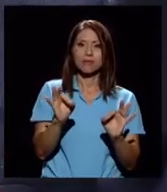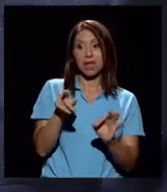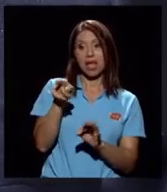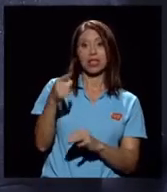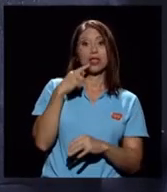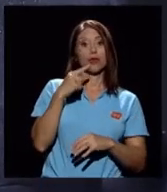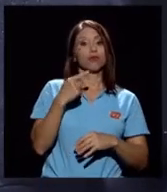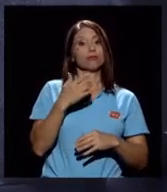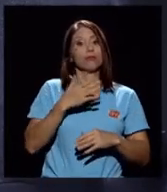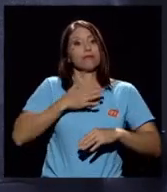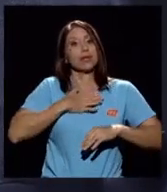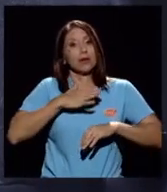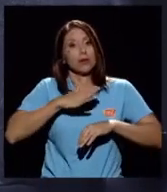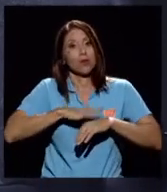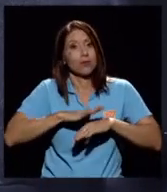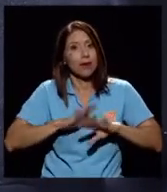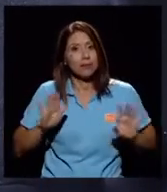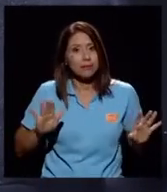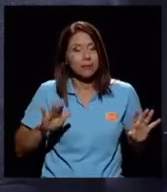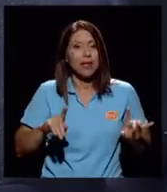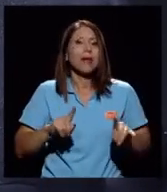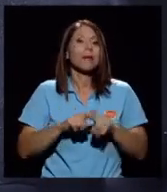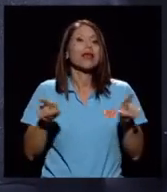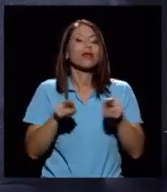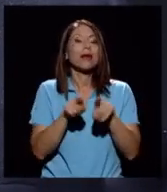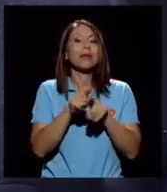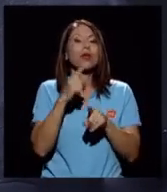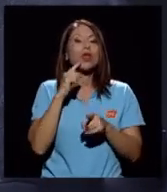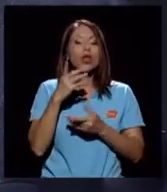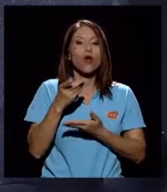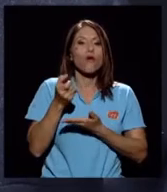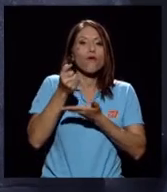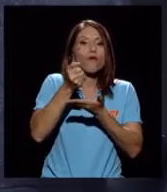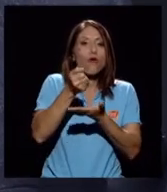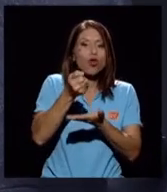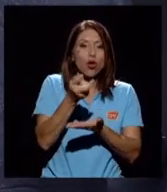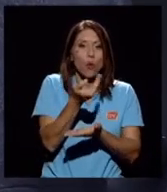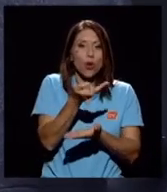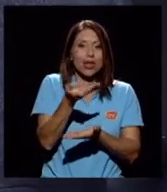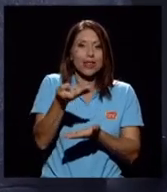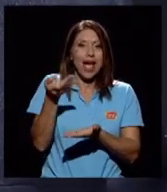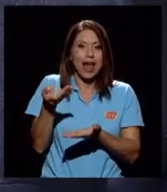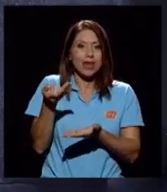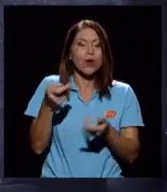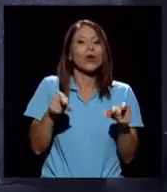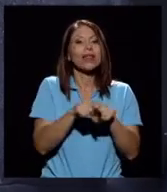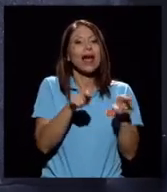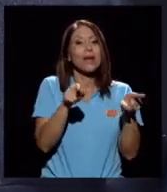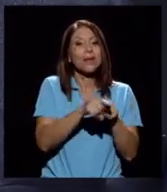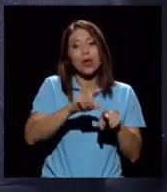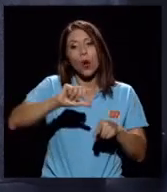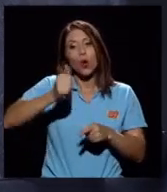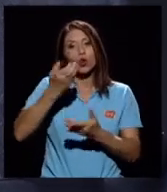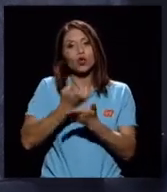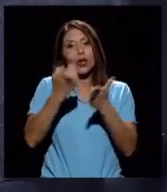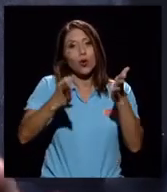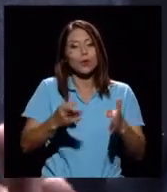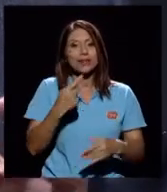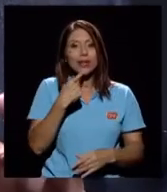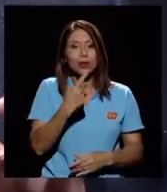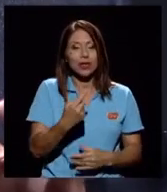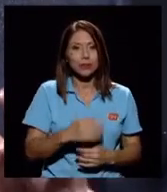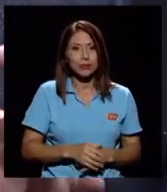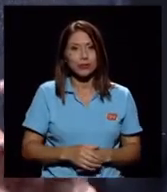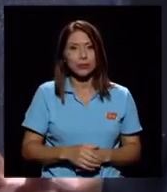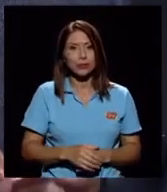he dicho yo pero también lo señaló el fondo monetario se lo dice lo dijimos otros diversos economistas y es que